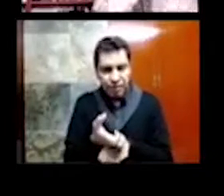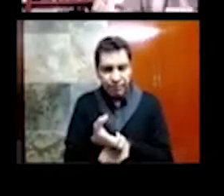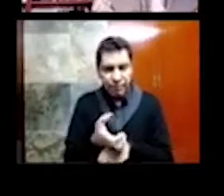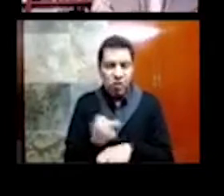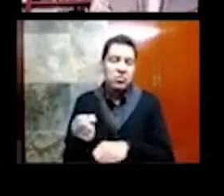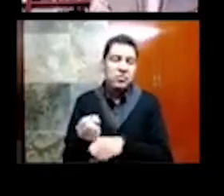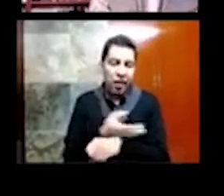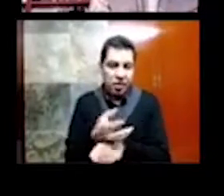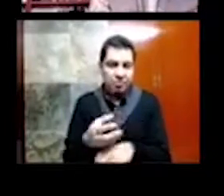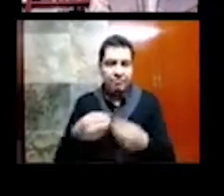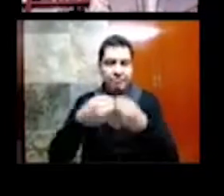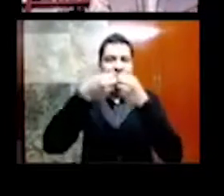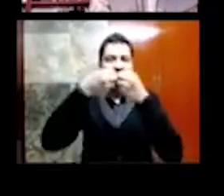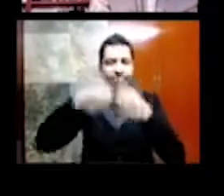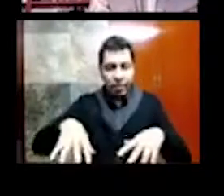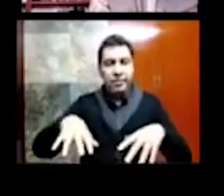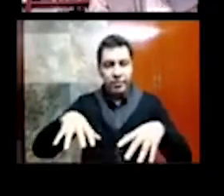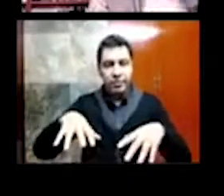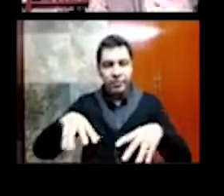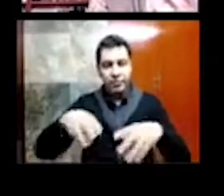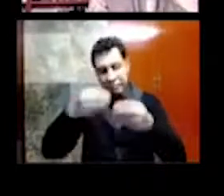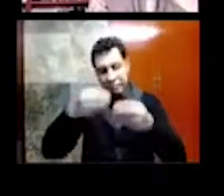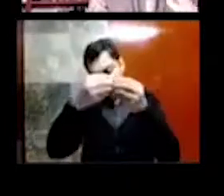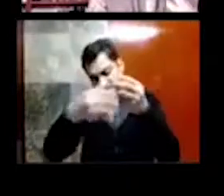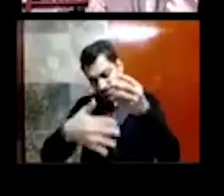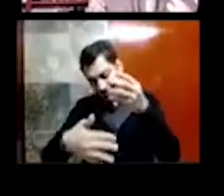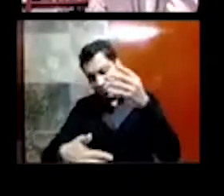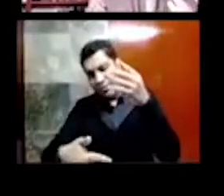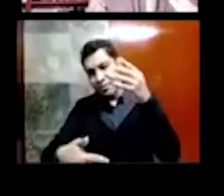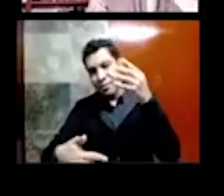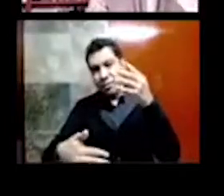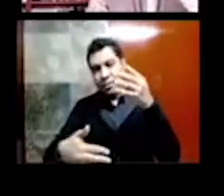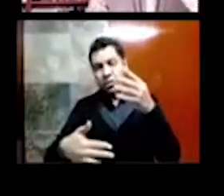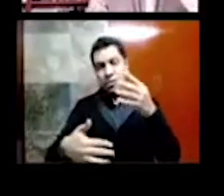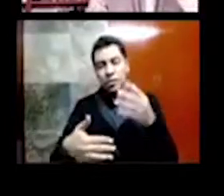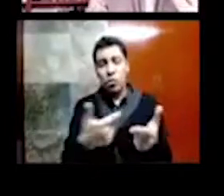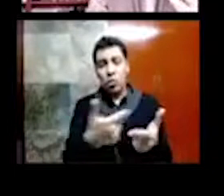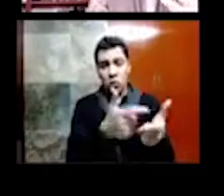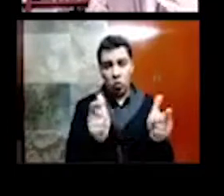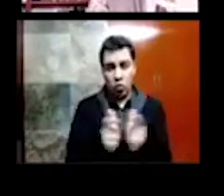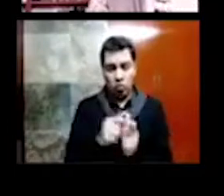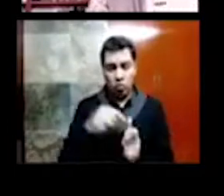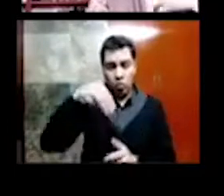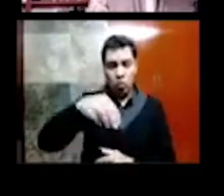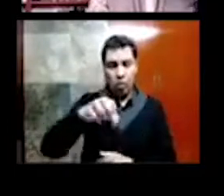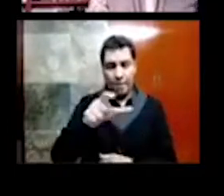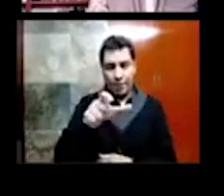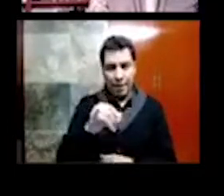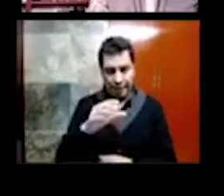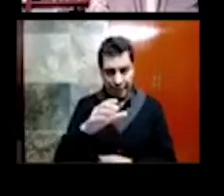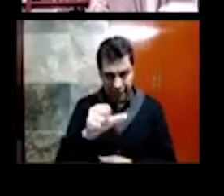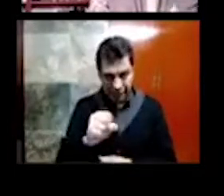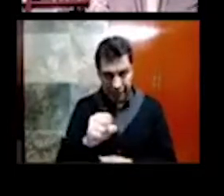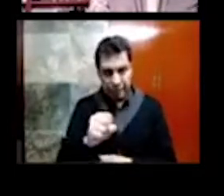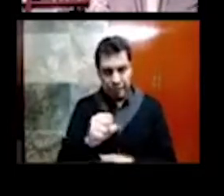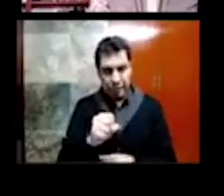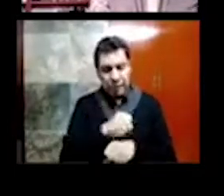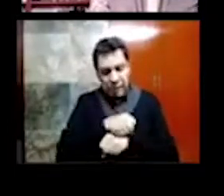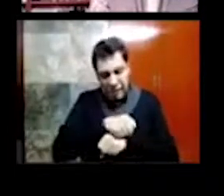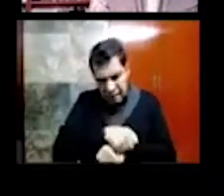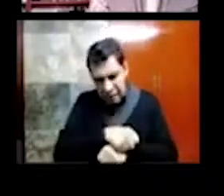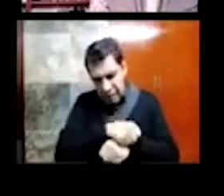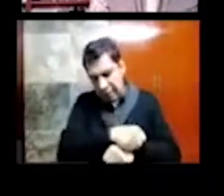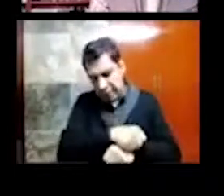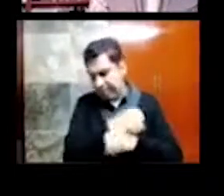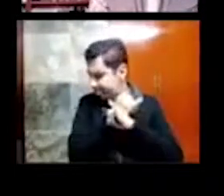gran oportunidad de no solo descindirse del yugo mexica tenochca, sino de